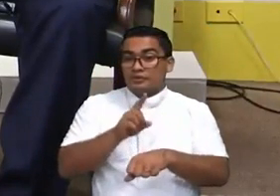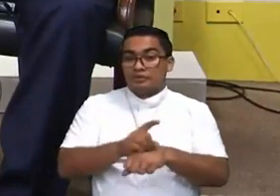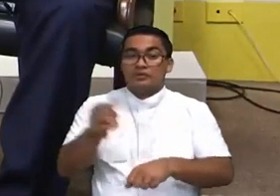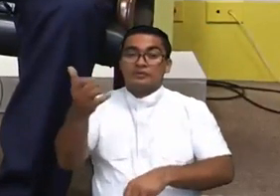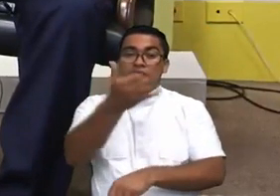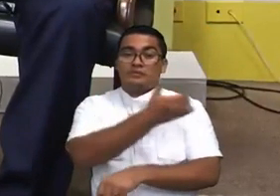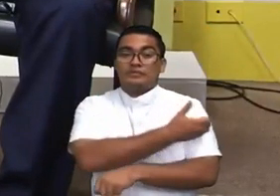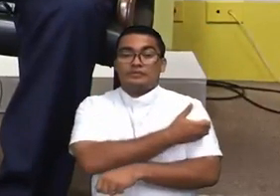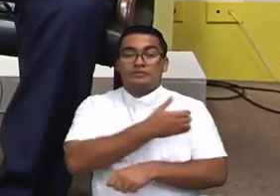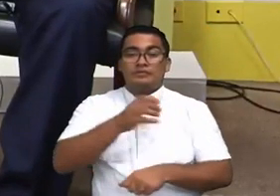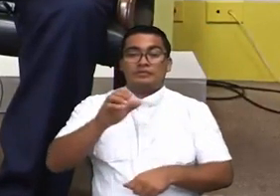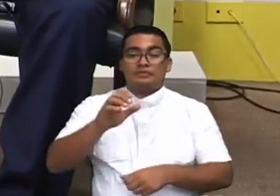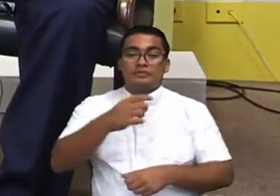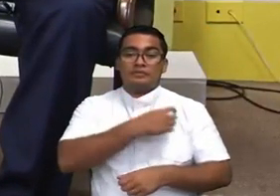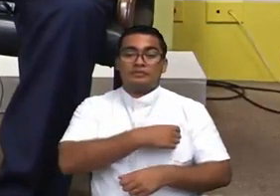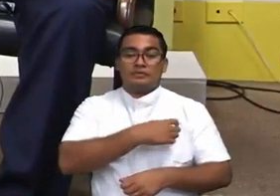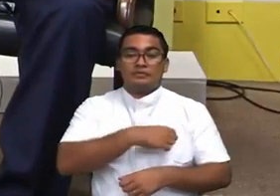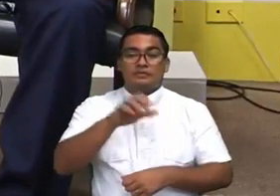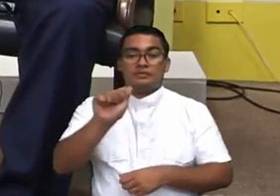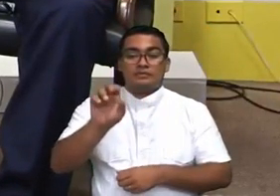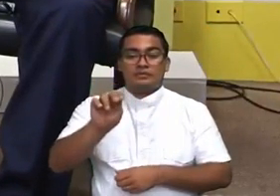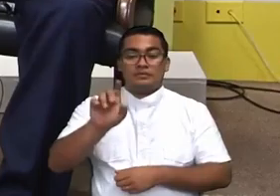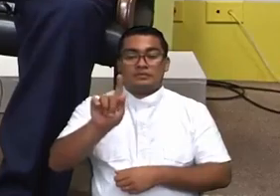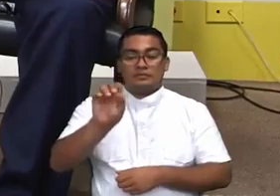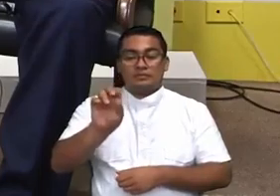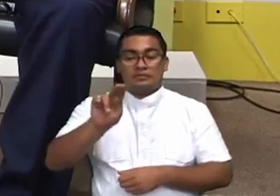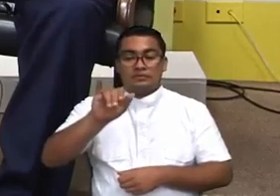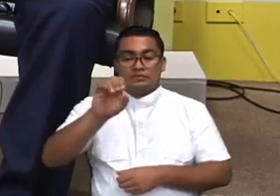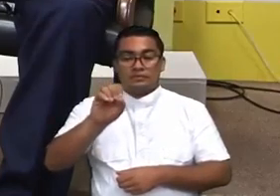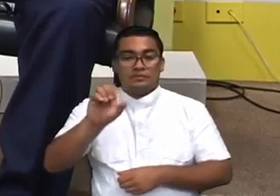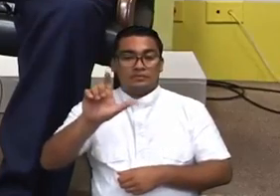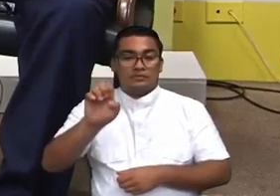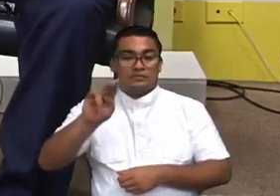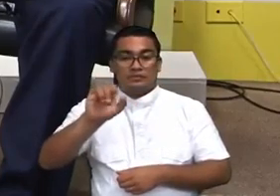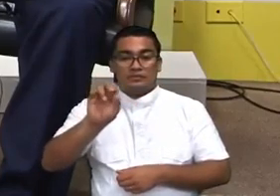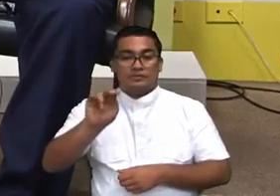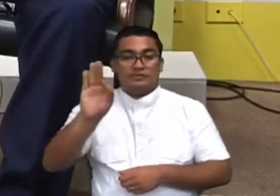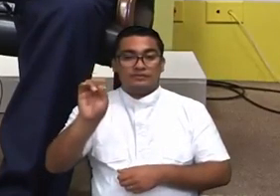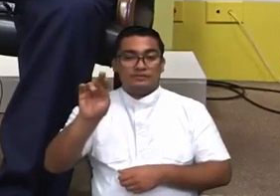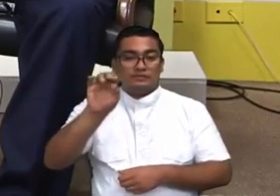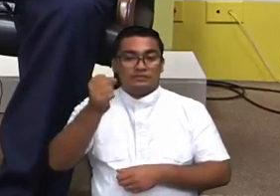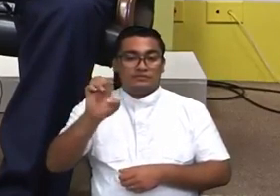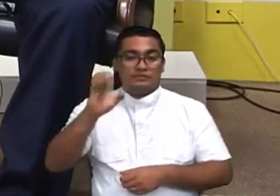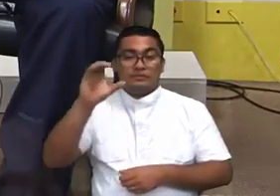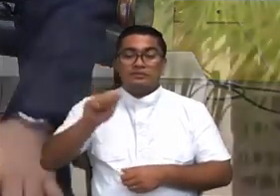Nacional, Hospital Escuela Antonio Lenín Fonseca. Bienvenido, doctor. Bienvenida.